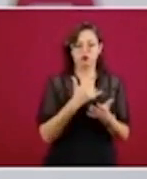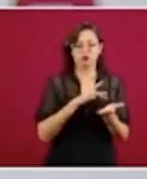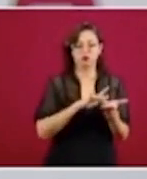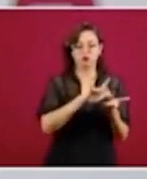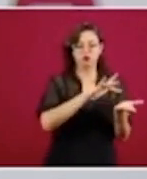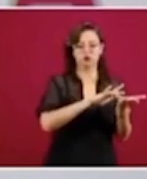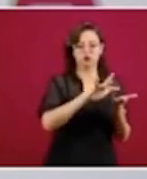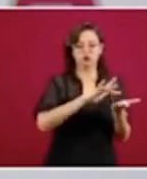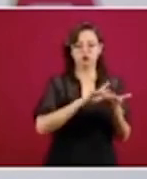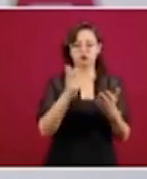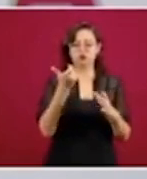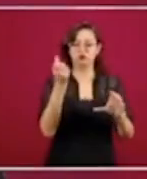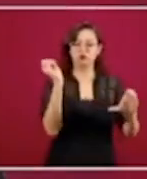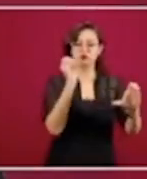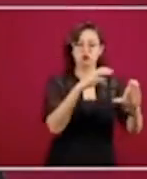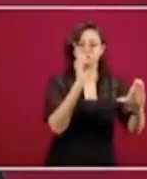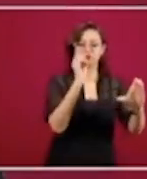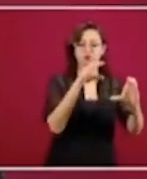electrónica